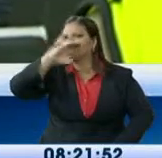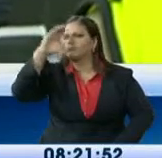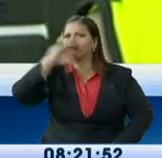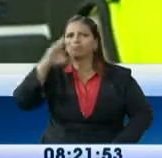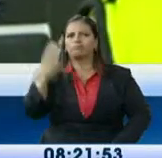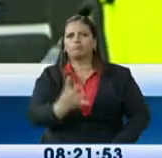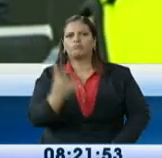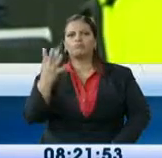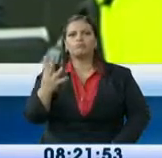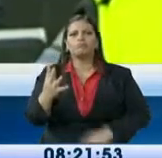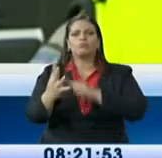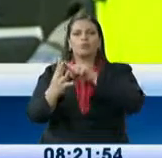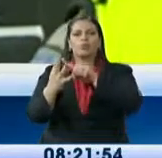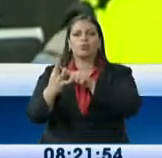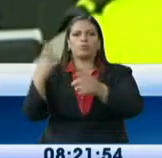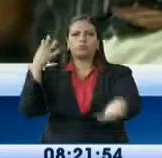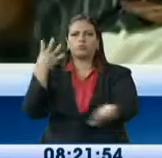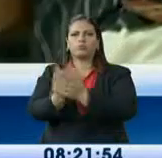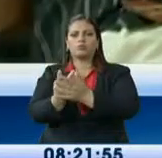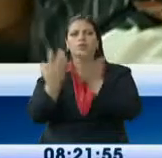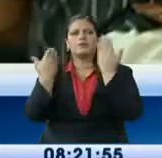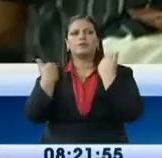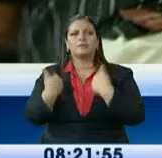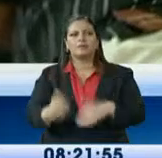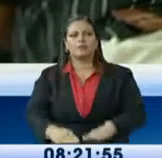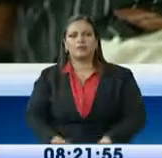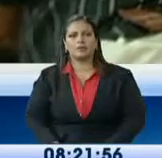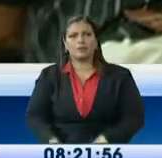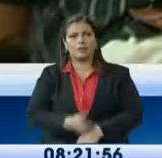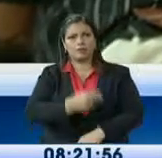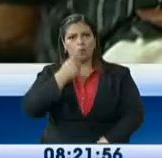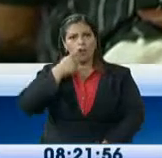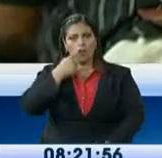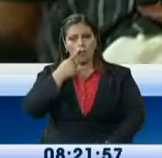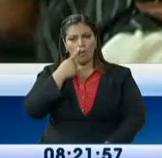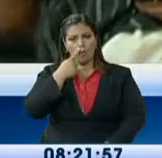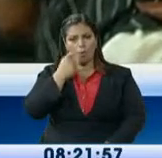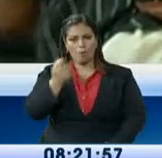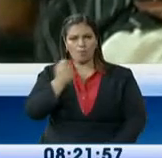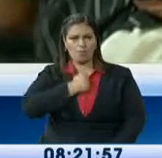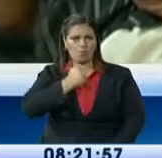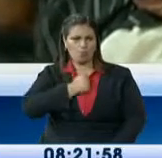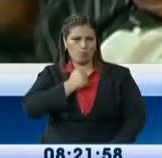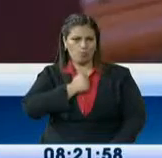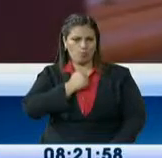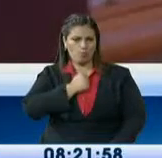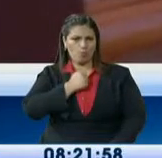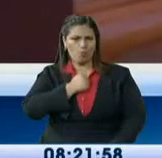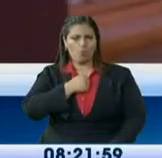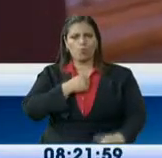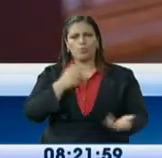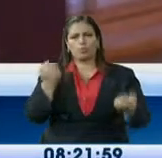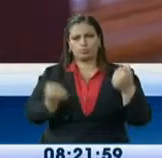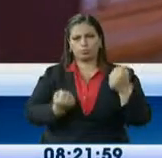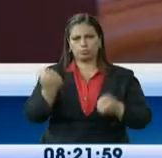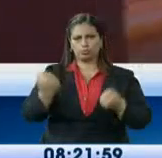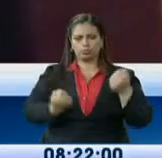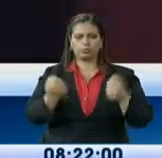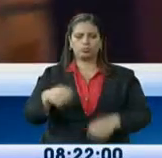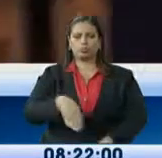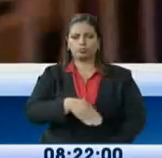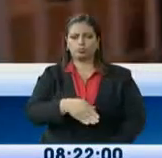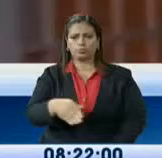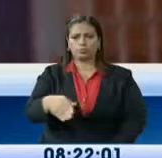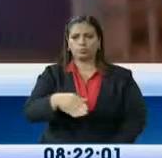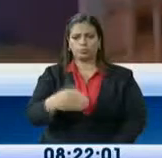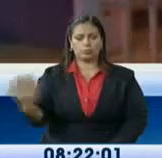porque gracias al señor que se había tratado de darse a la fuga, en este caso saliéndose del vehículo, sí,